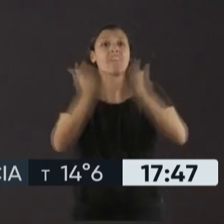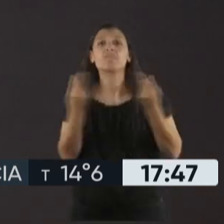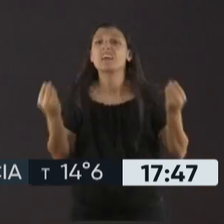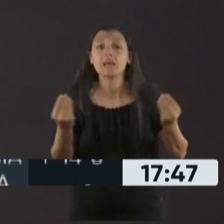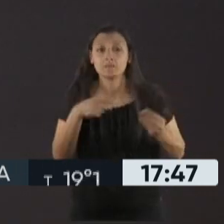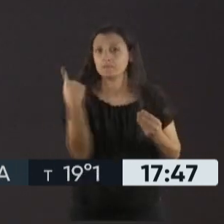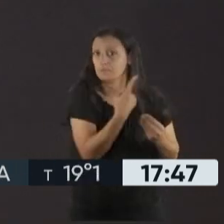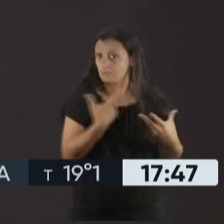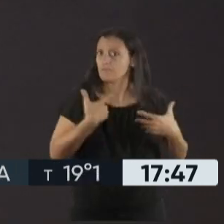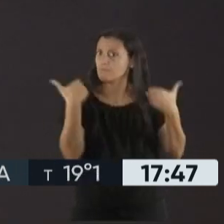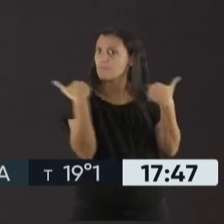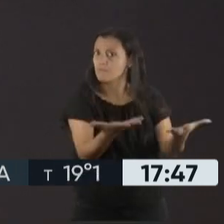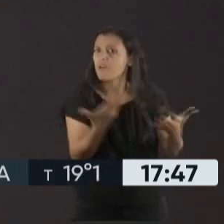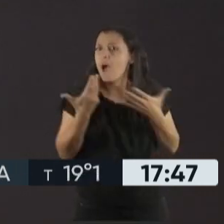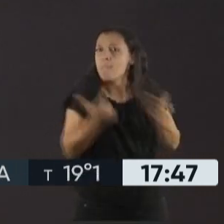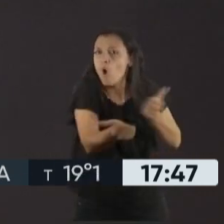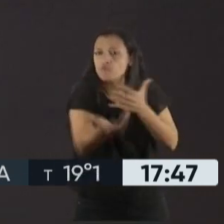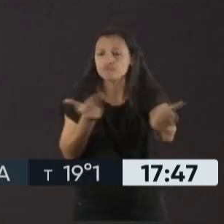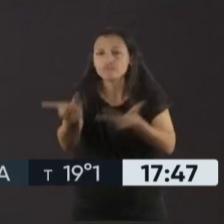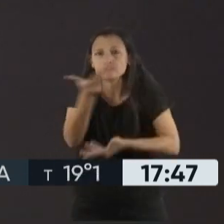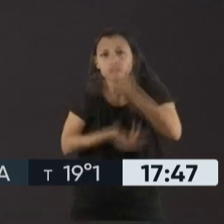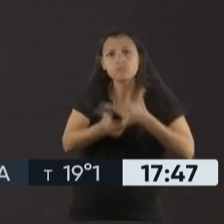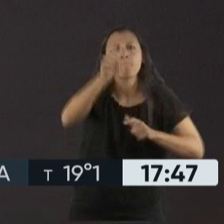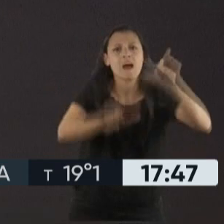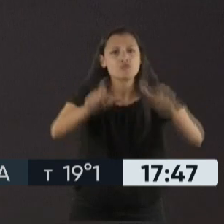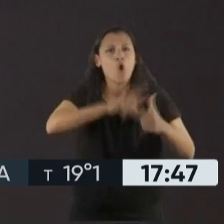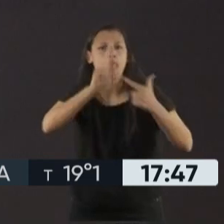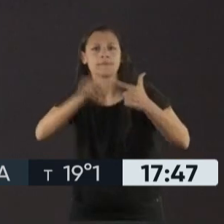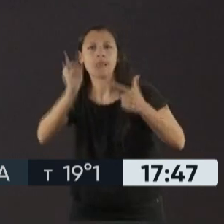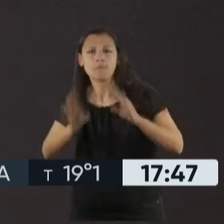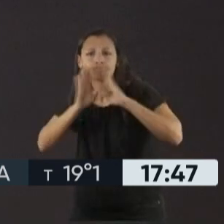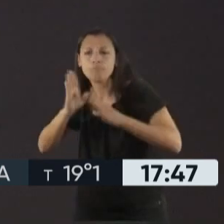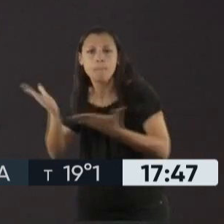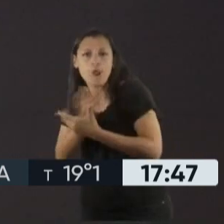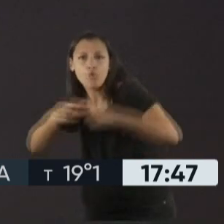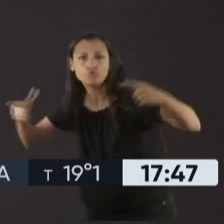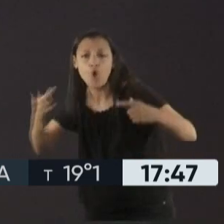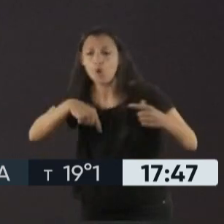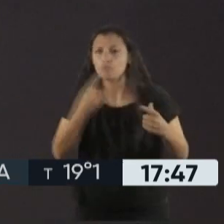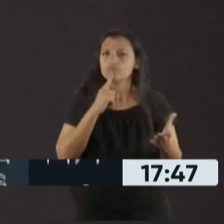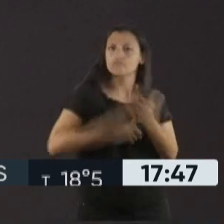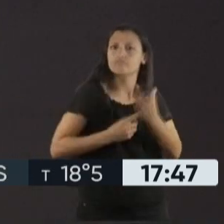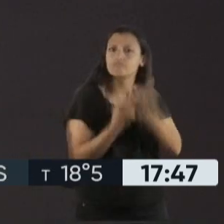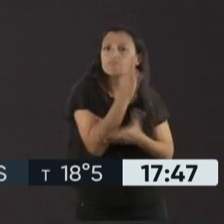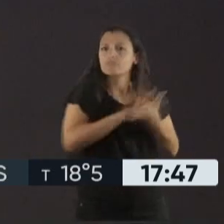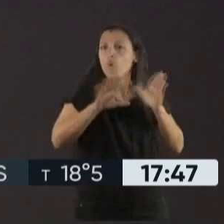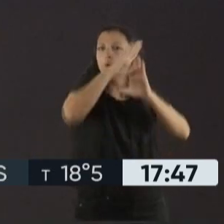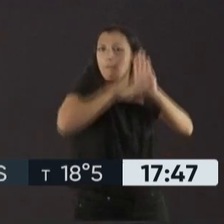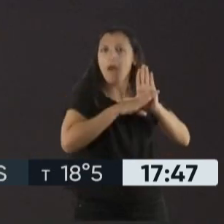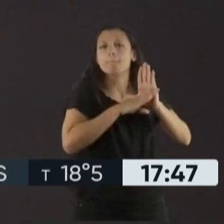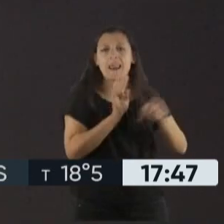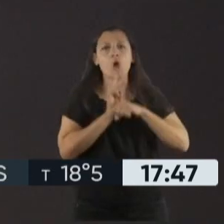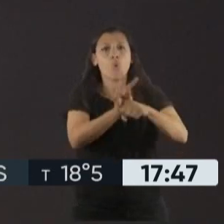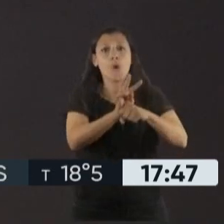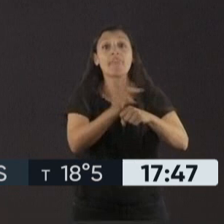presente del lado de la gente, del lado de la producción, adoptando una serie de medidas que fueron las que permitieron proteger a todo nuestro